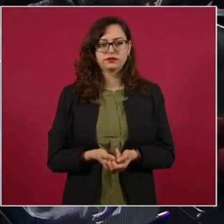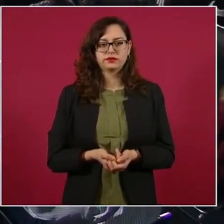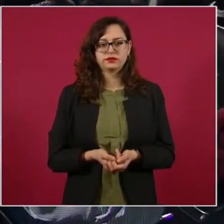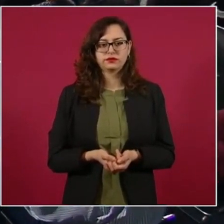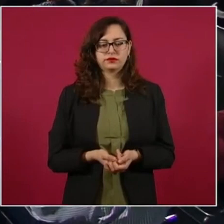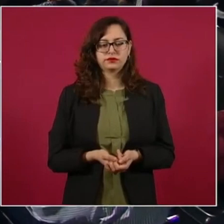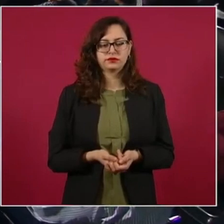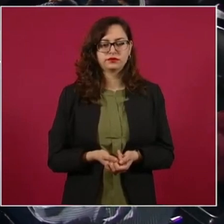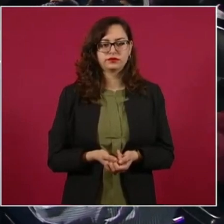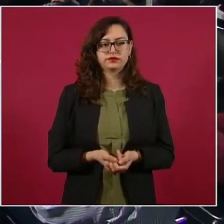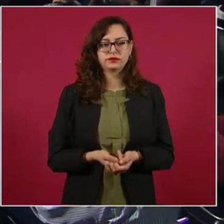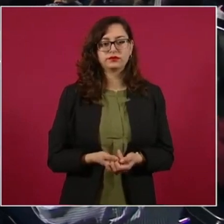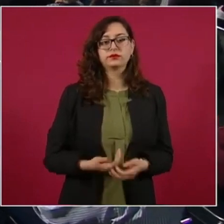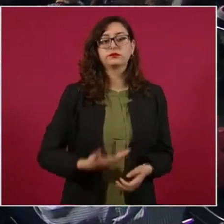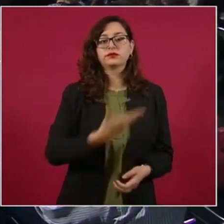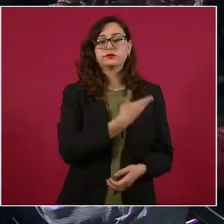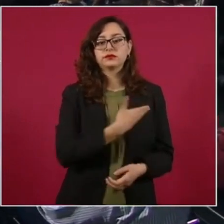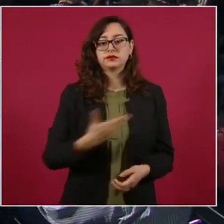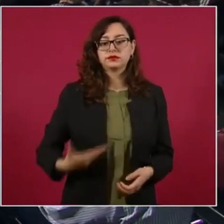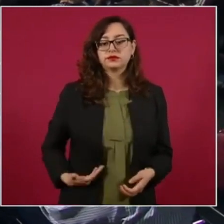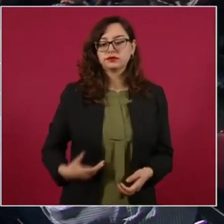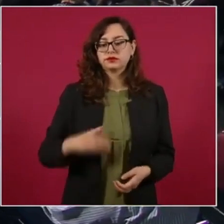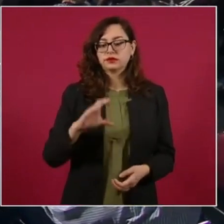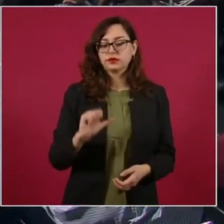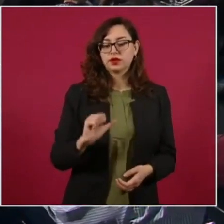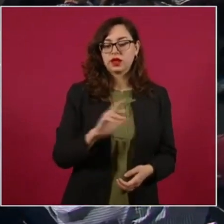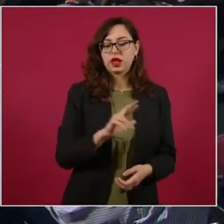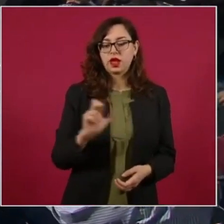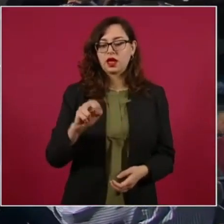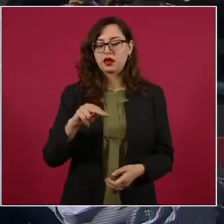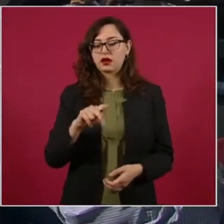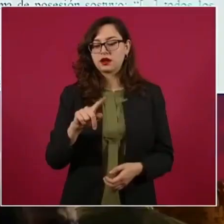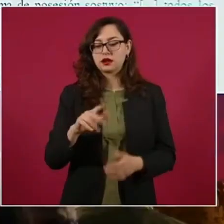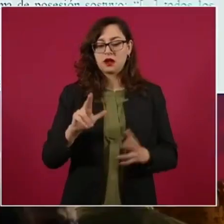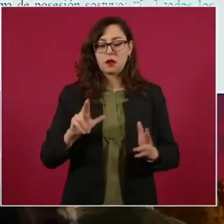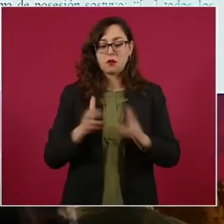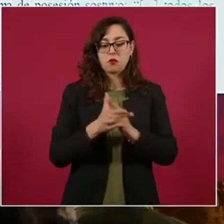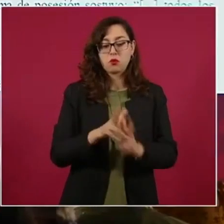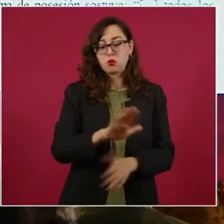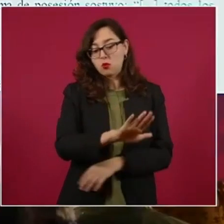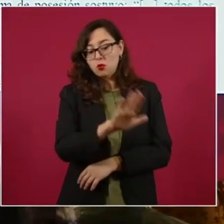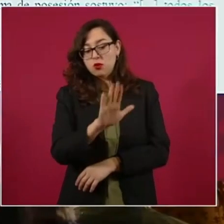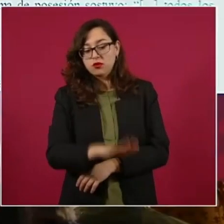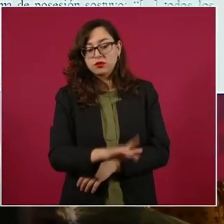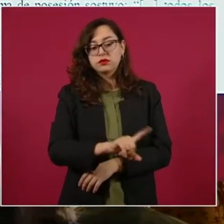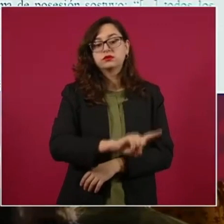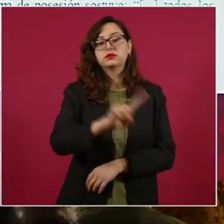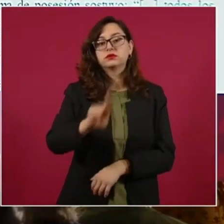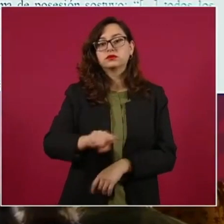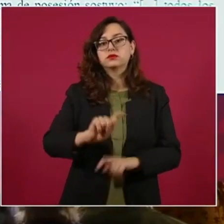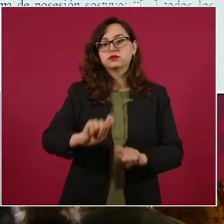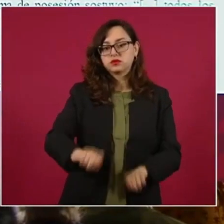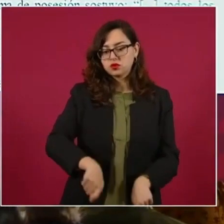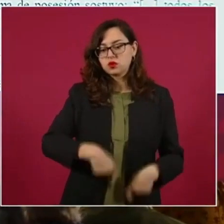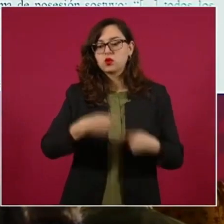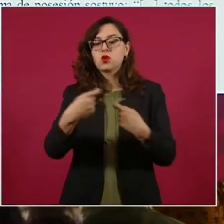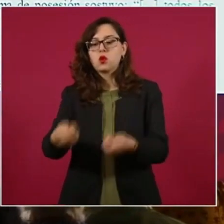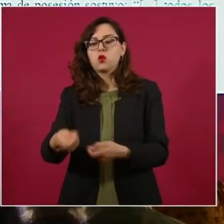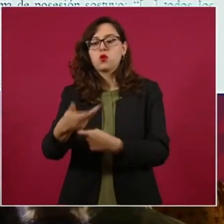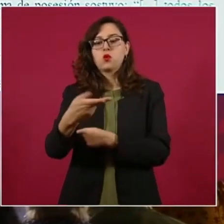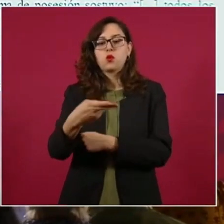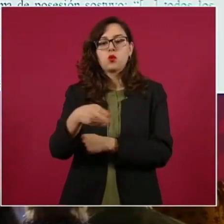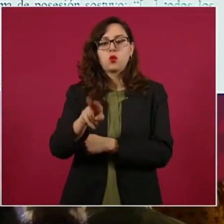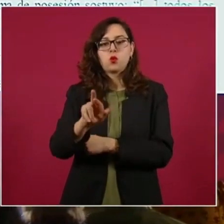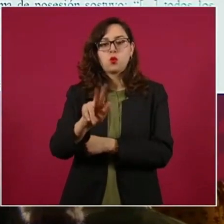Carranza a Adolfo de la Huerta como interino. Ya dijimos